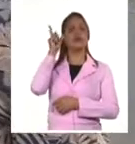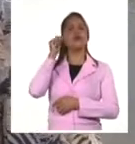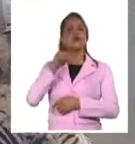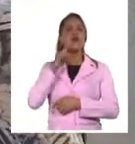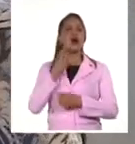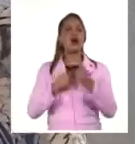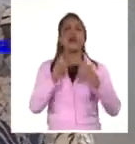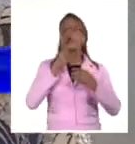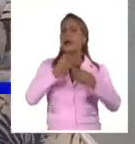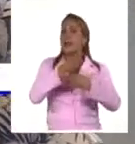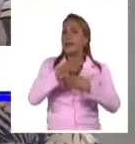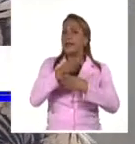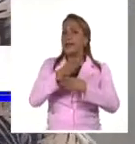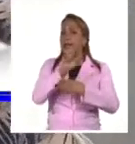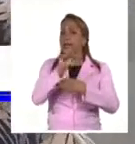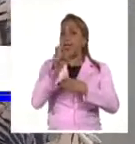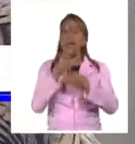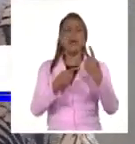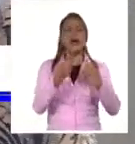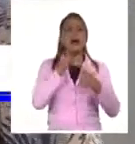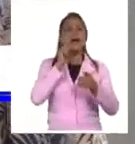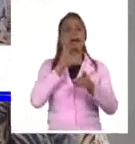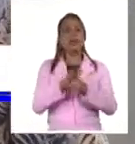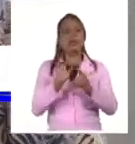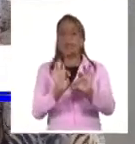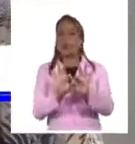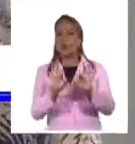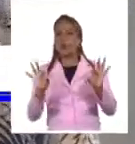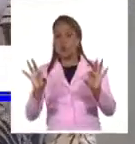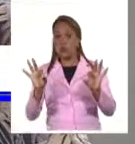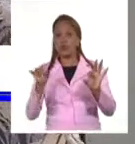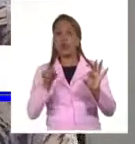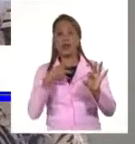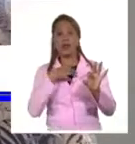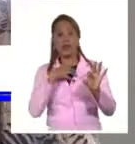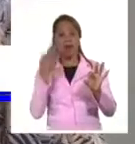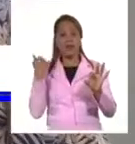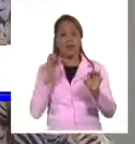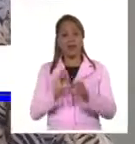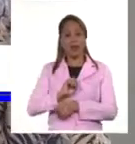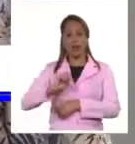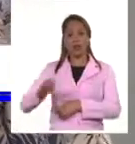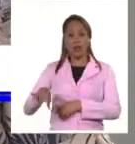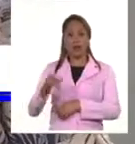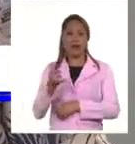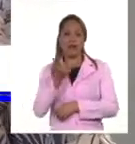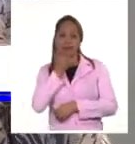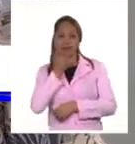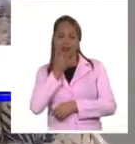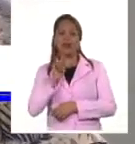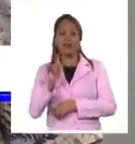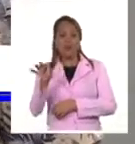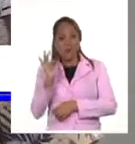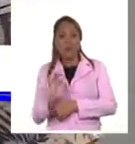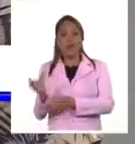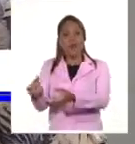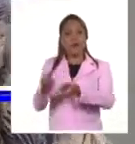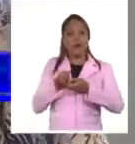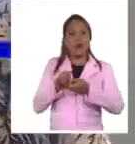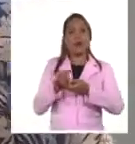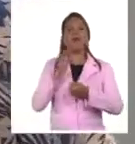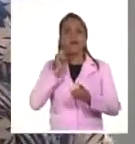especie de carpintería a partir de los tubos de poliestireno de rechazo con defectos. Y a partir de ahí comenzamos